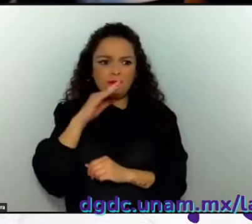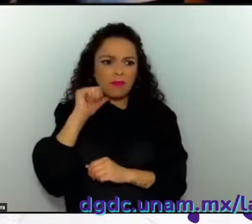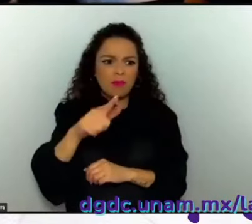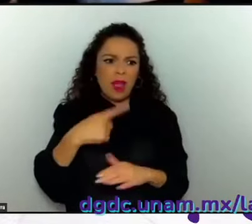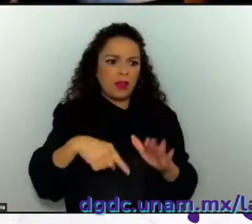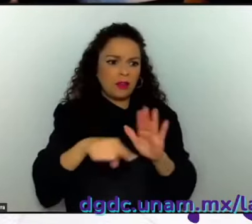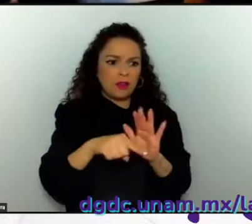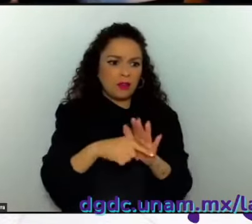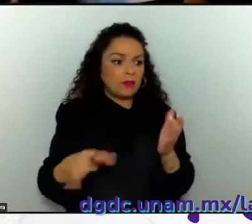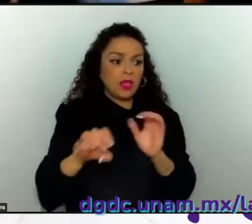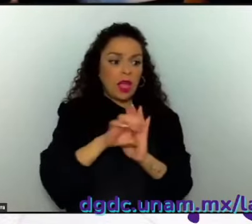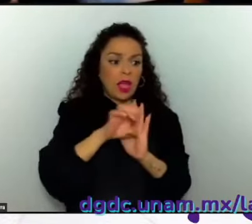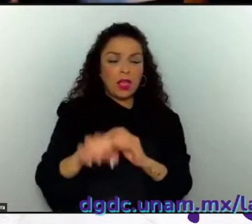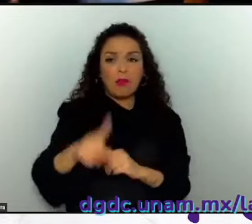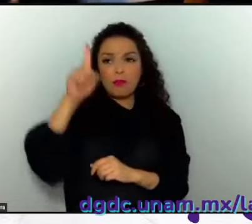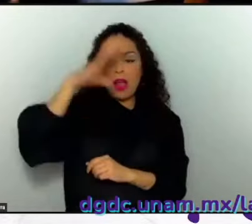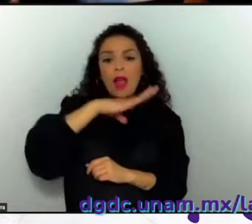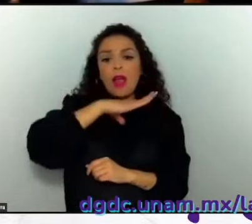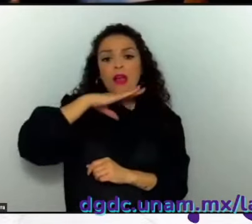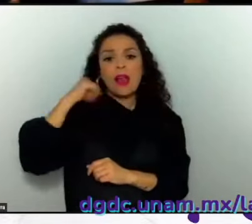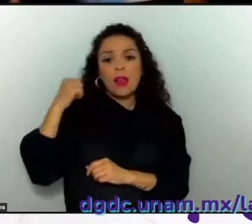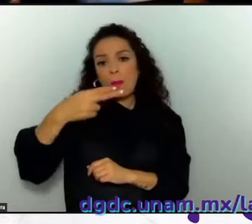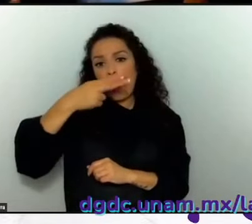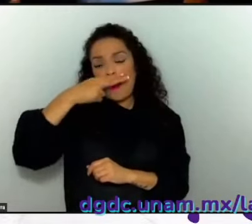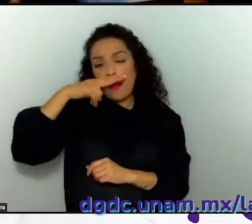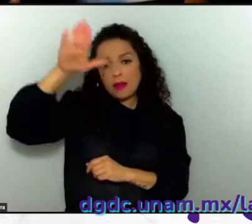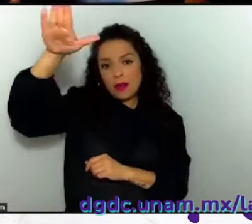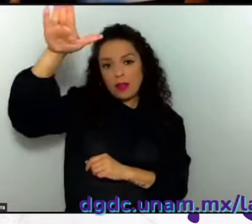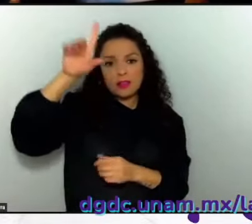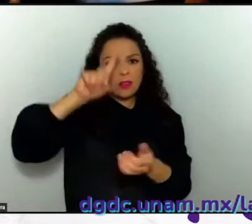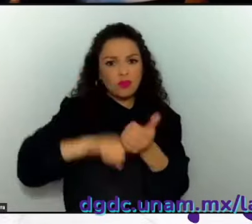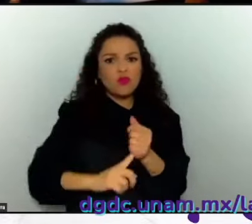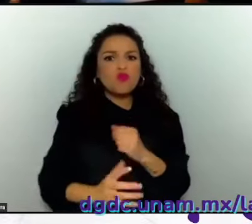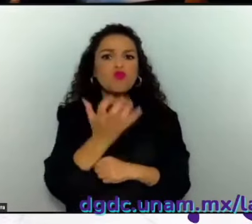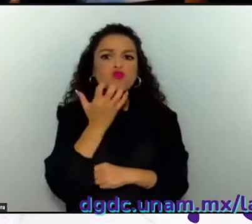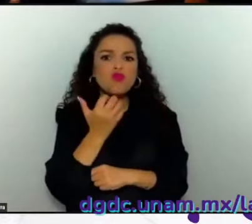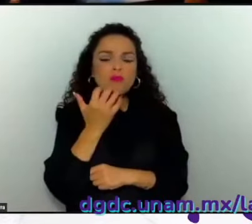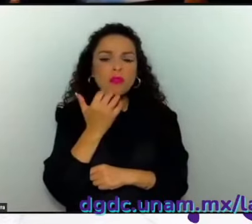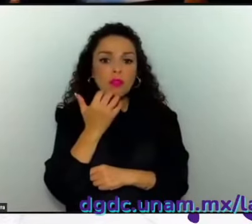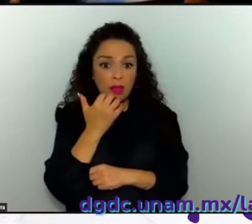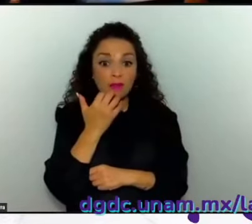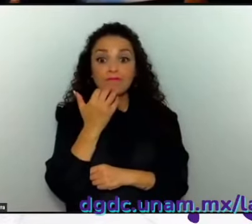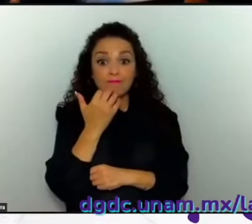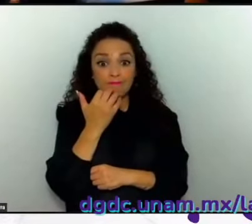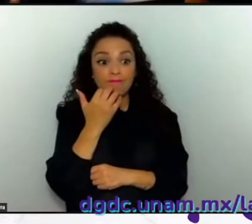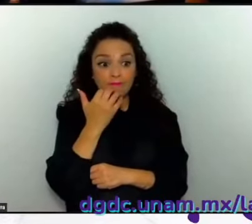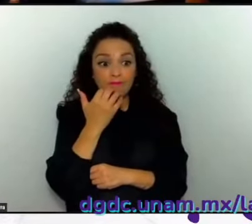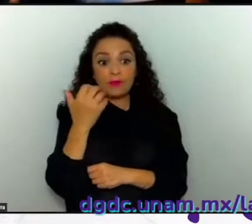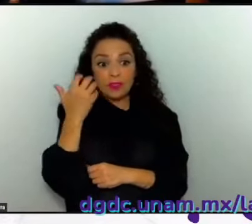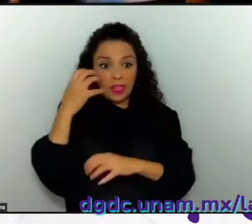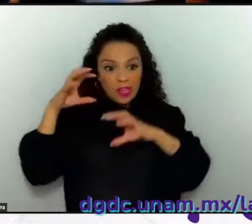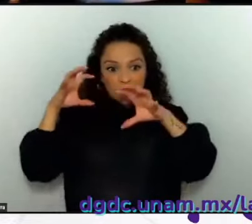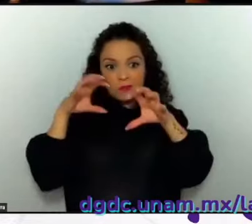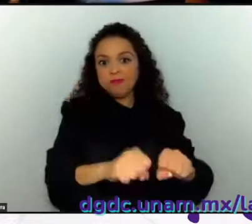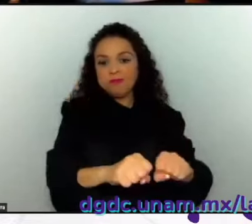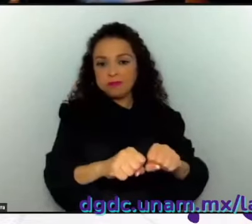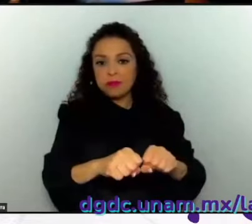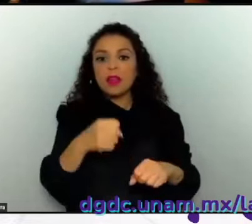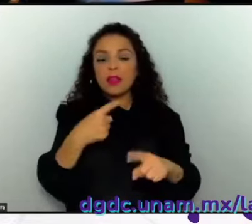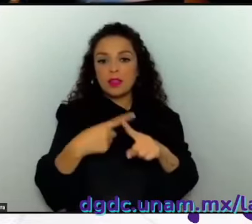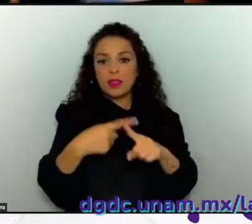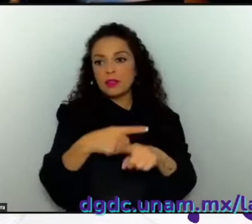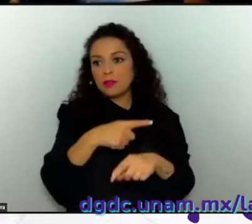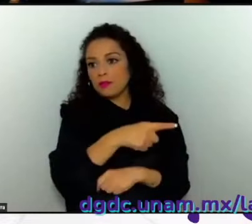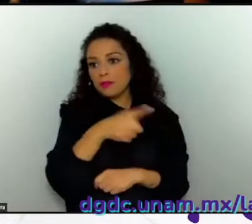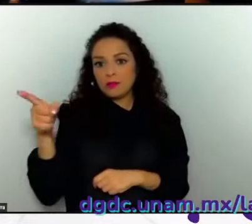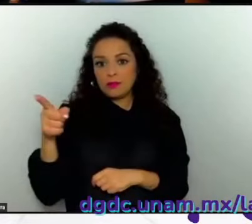Alemania nazi, cuando se hablaba de la ciencia judía y cómo se persiguió a científicos, la gente decía que no había que estudiar relatividad